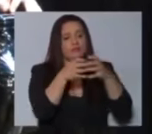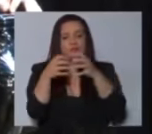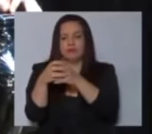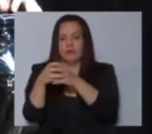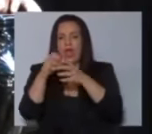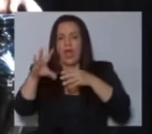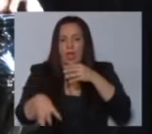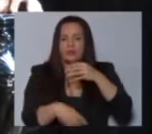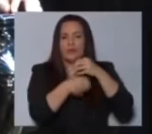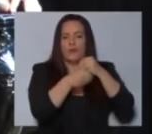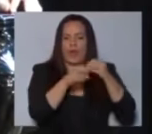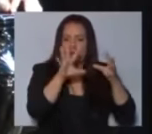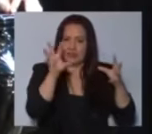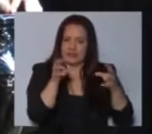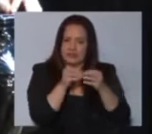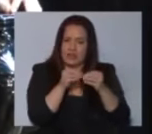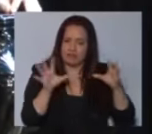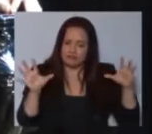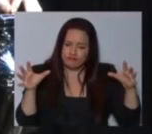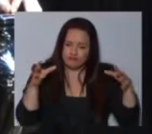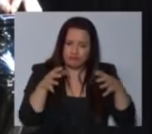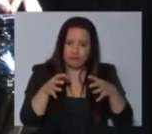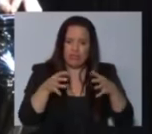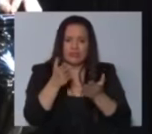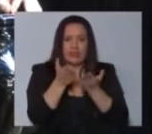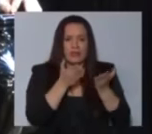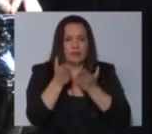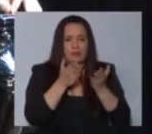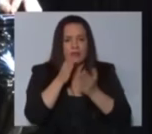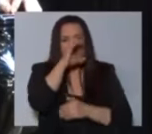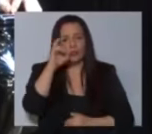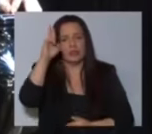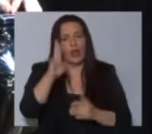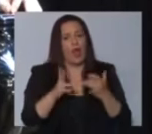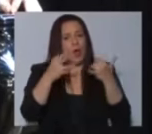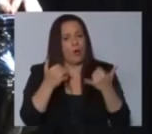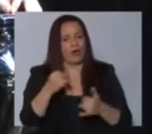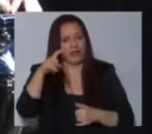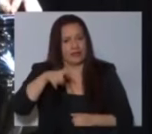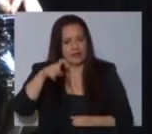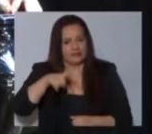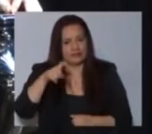servir a Costa Rica ahora que más lo necesita. Muchas gracias.